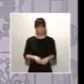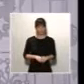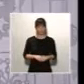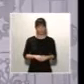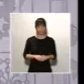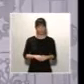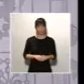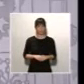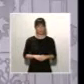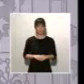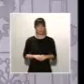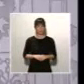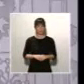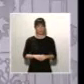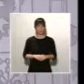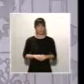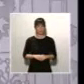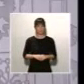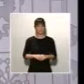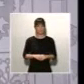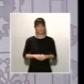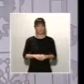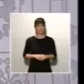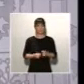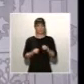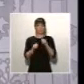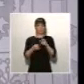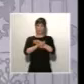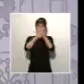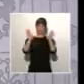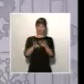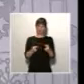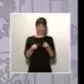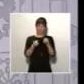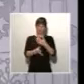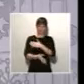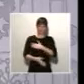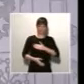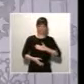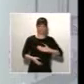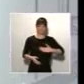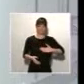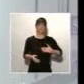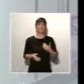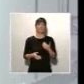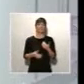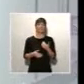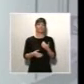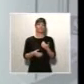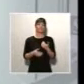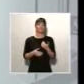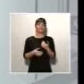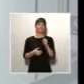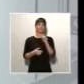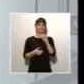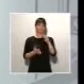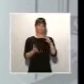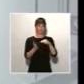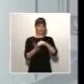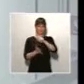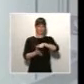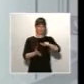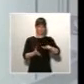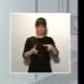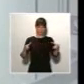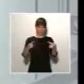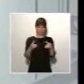La última cifra que quiero dar en esta primera intervención es que tenemos 13.000 personas en este momento en